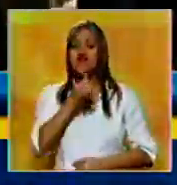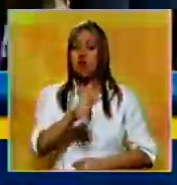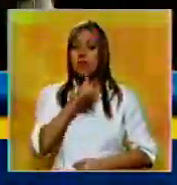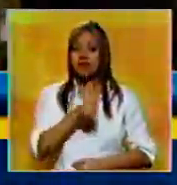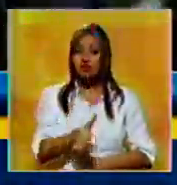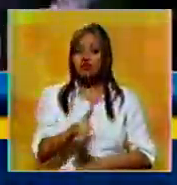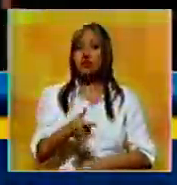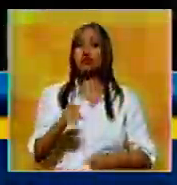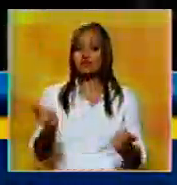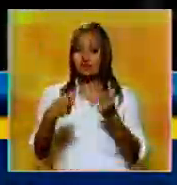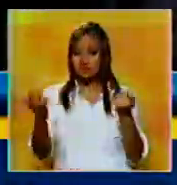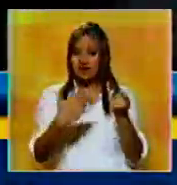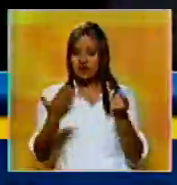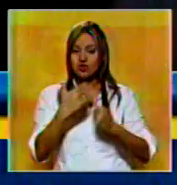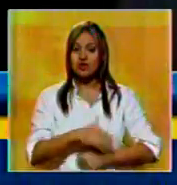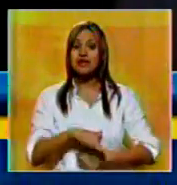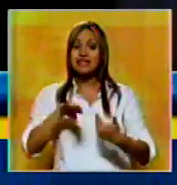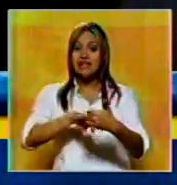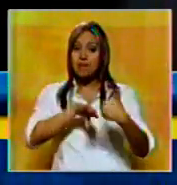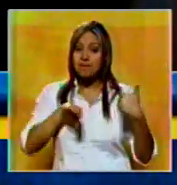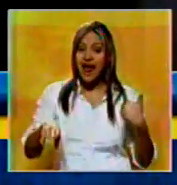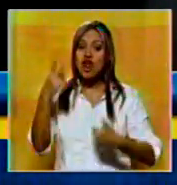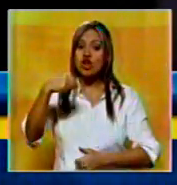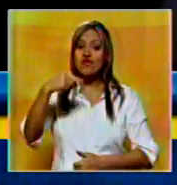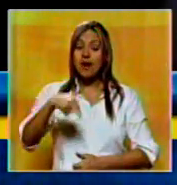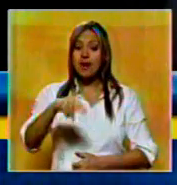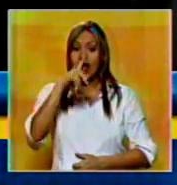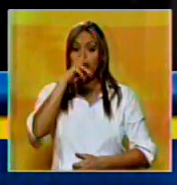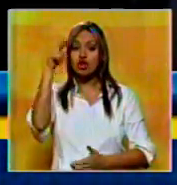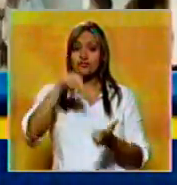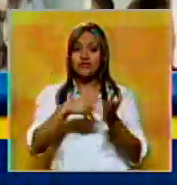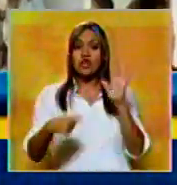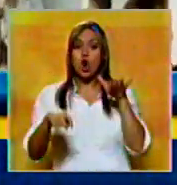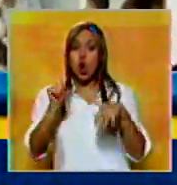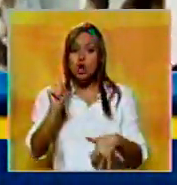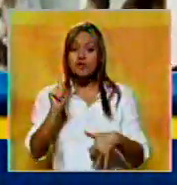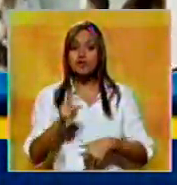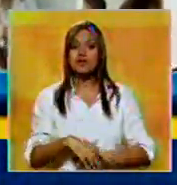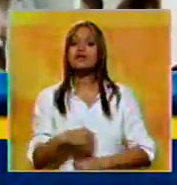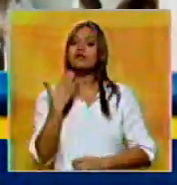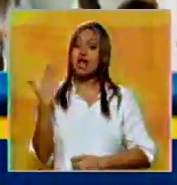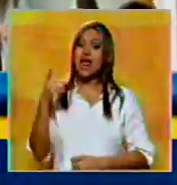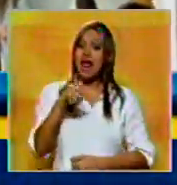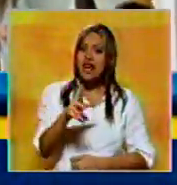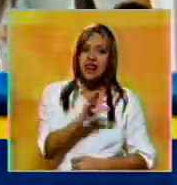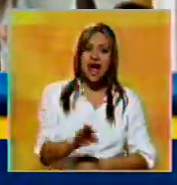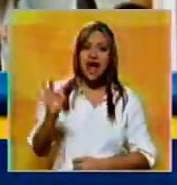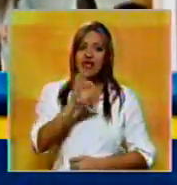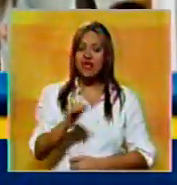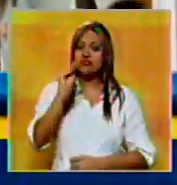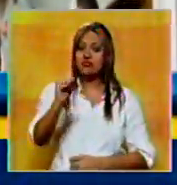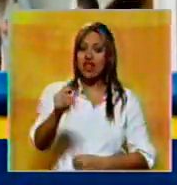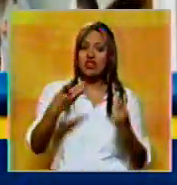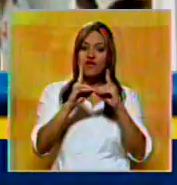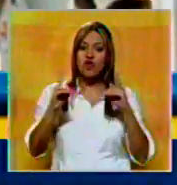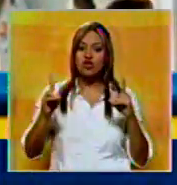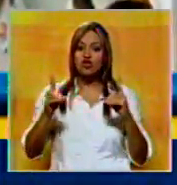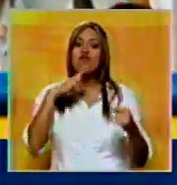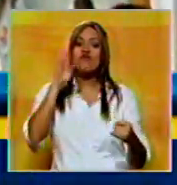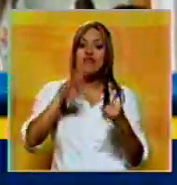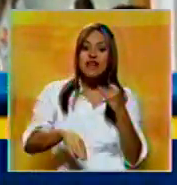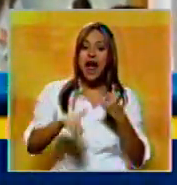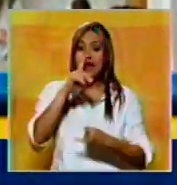New York Post. Esta separación fue en noviembre del 2011, pero Kutcher no presentó la solicitud de divorcio hasta finales